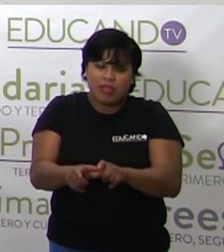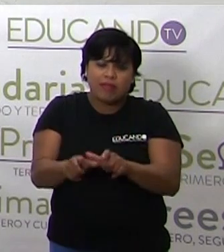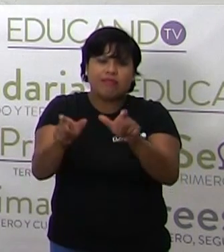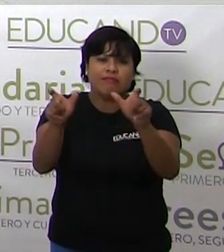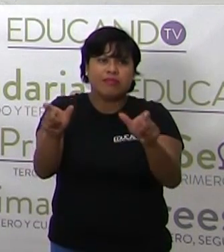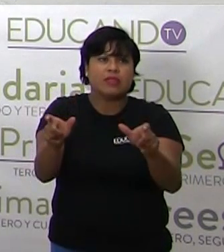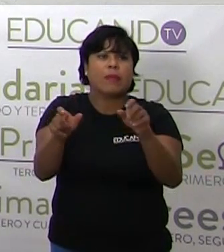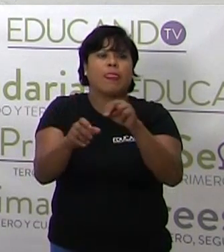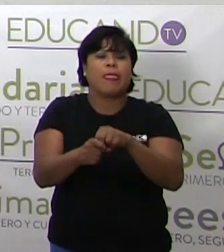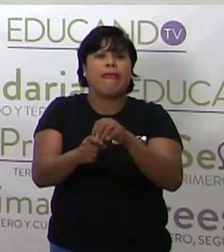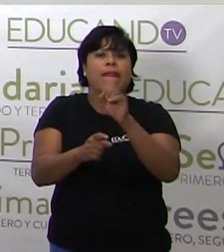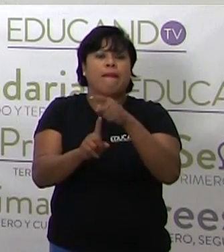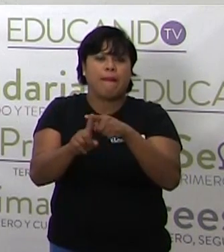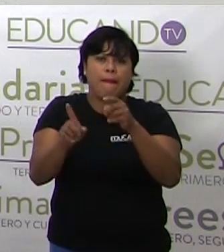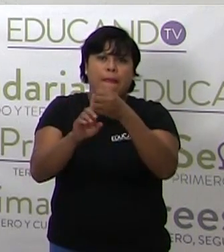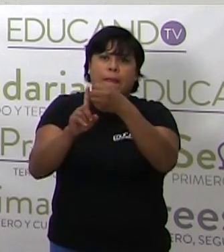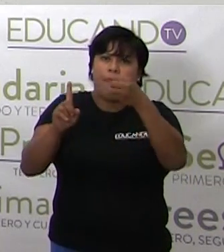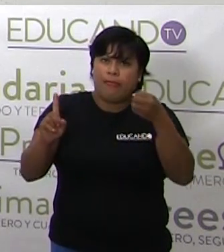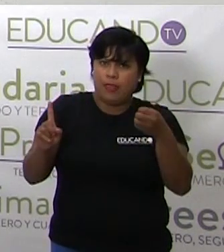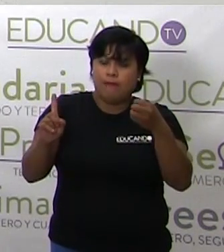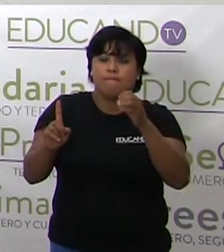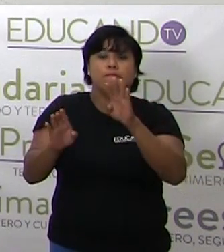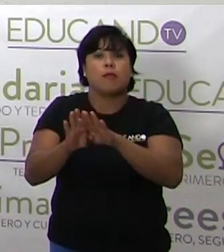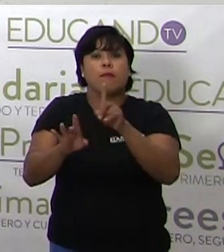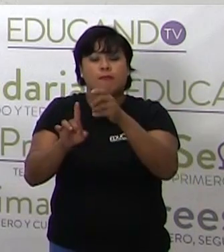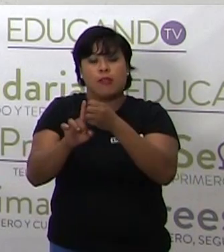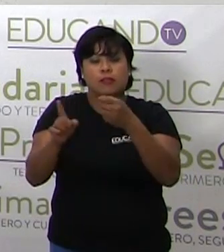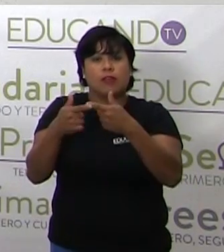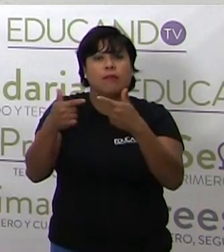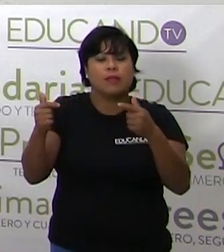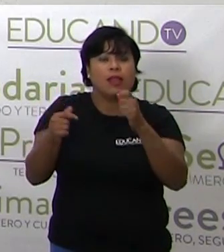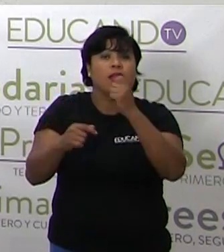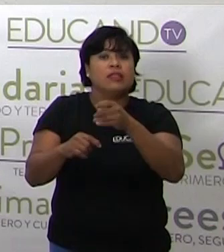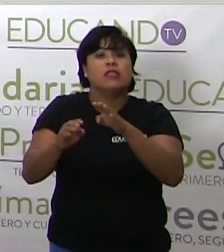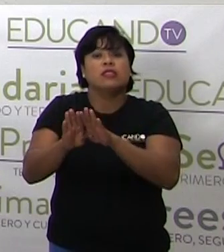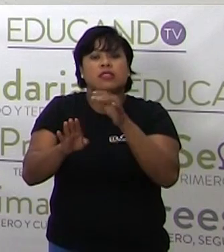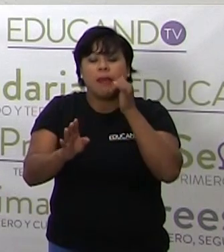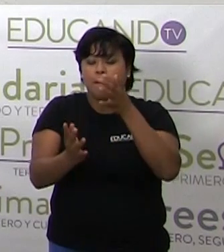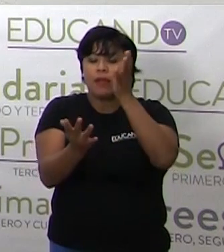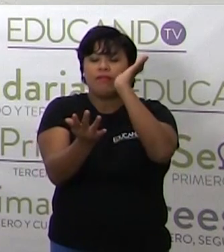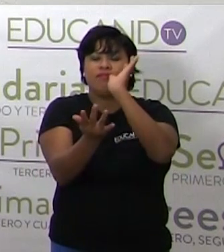gramatical que hay en una oración. Una oración gramaticalmente